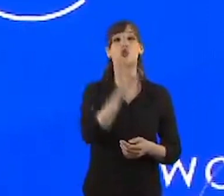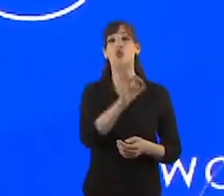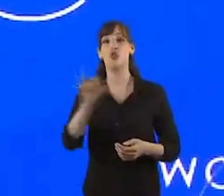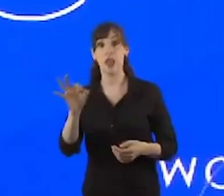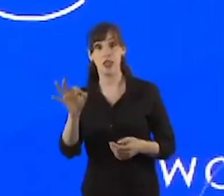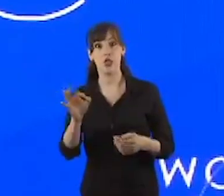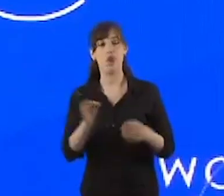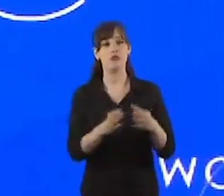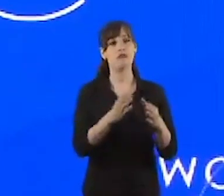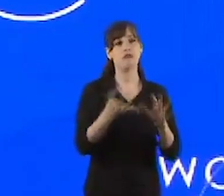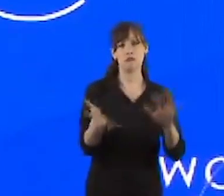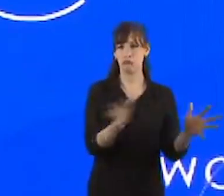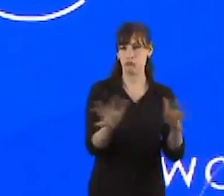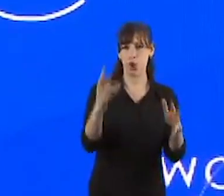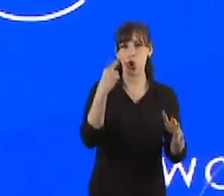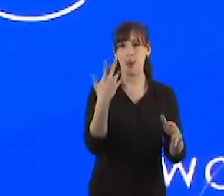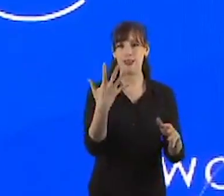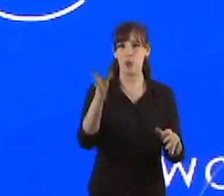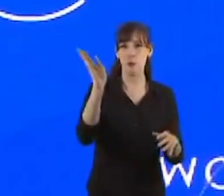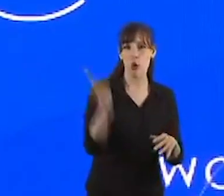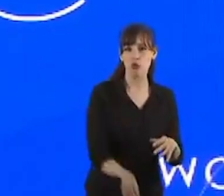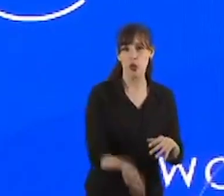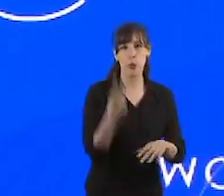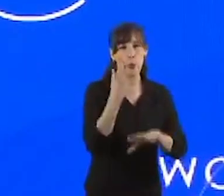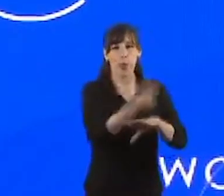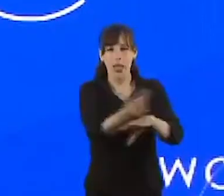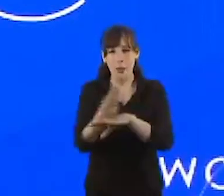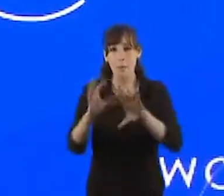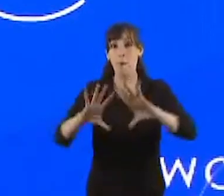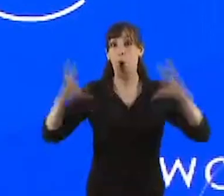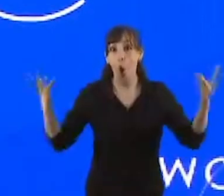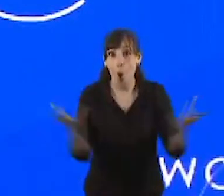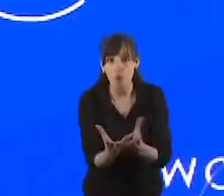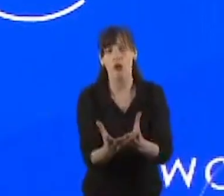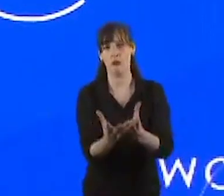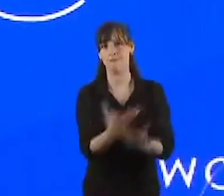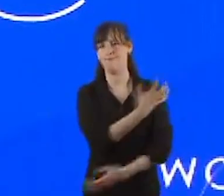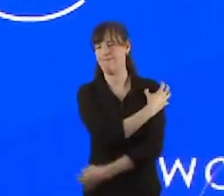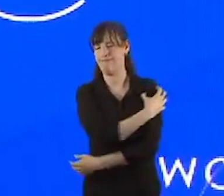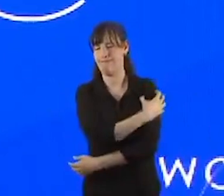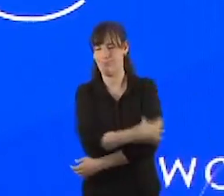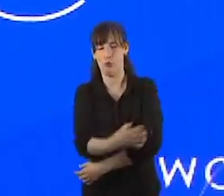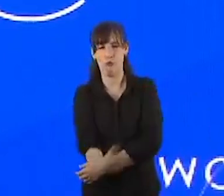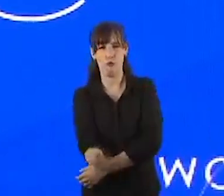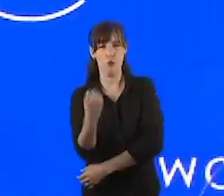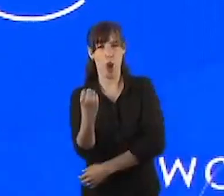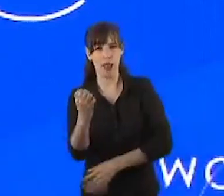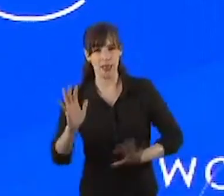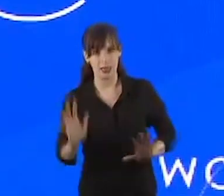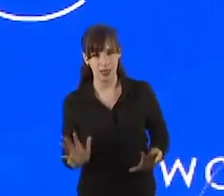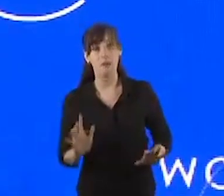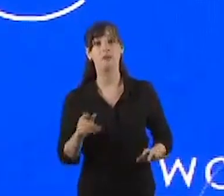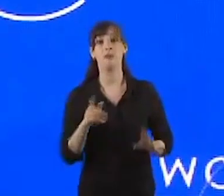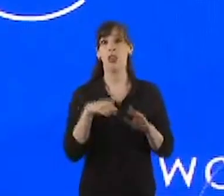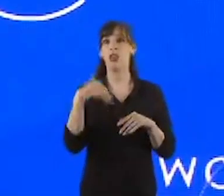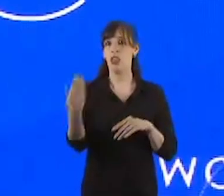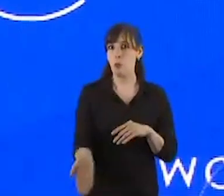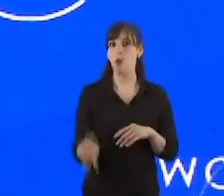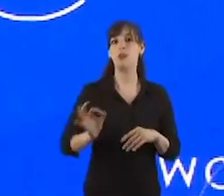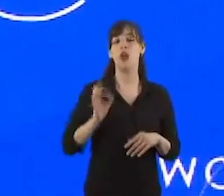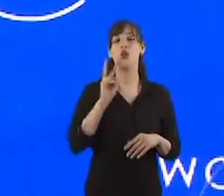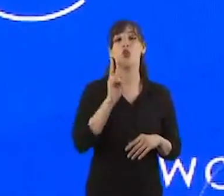del 95% de la población mundial vivía en la pobreza más extrema, mientras que ese número cayó al 5% para el